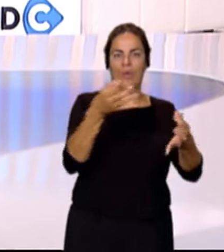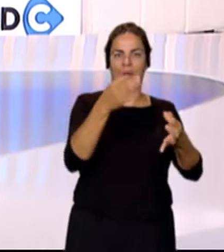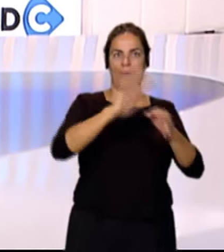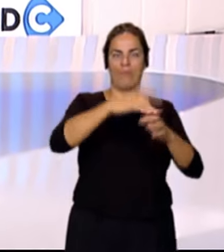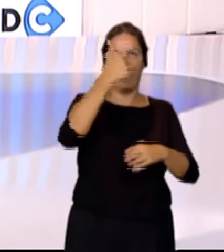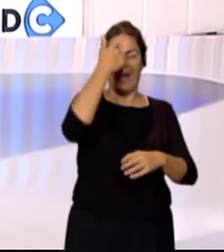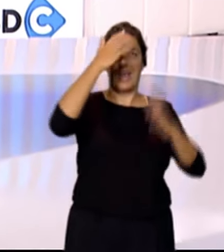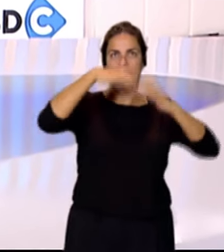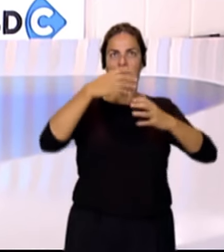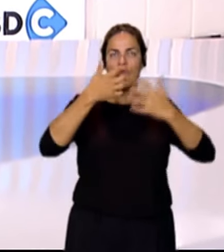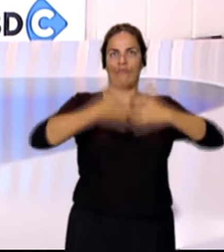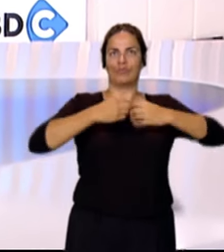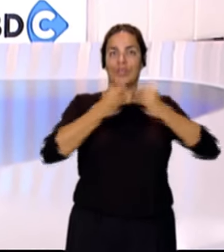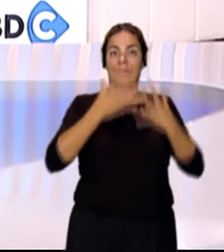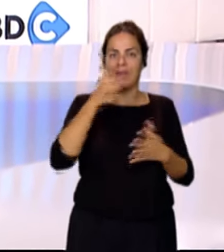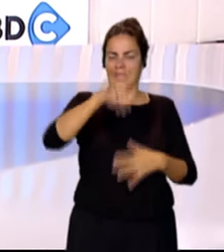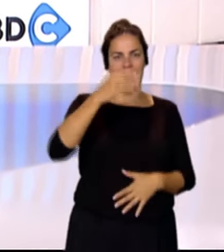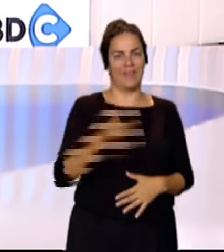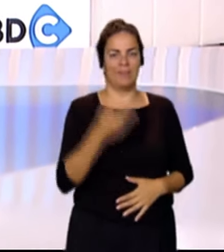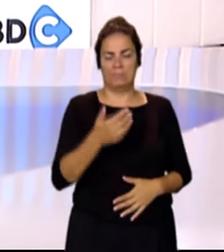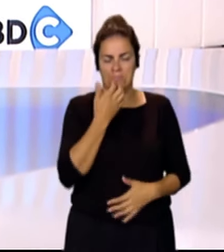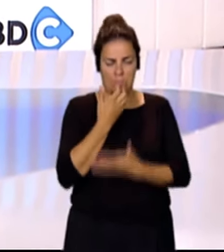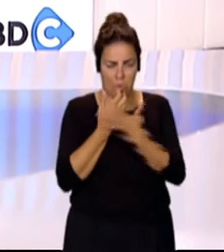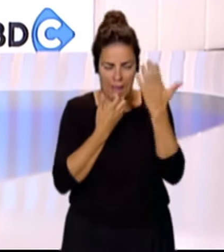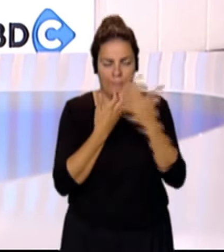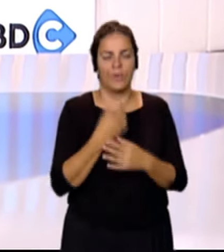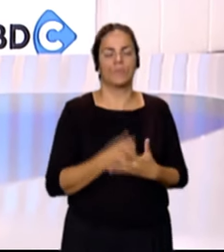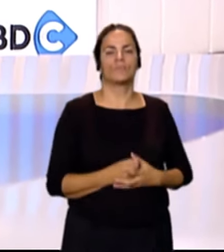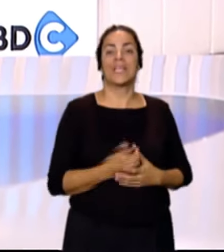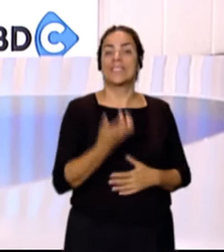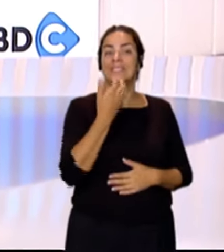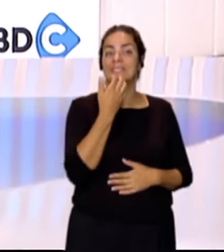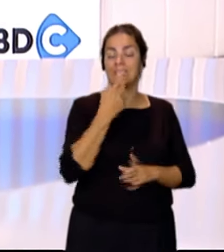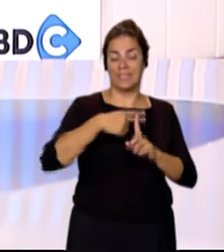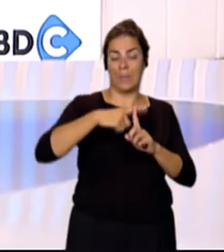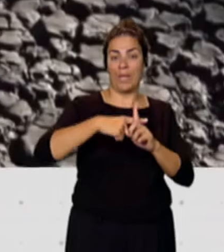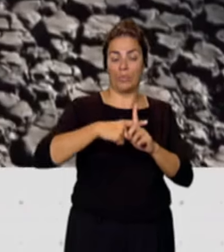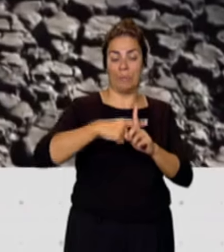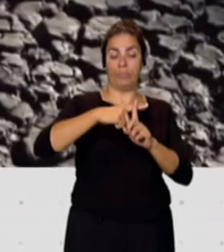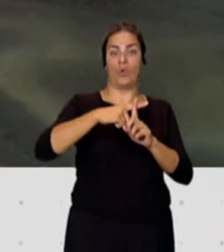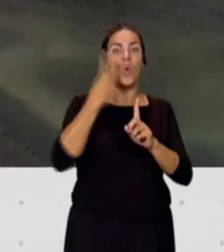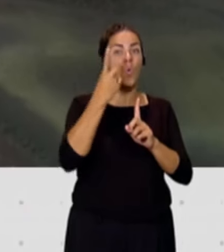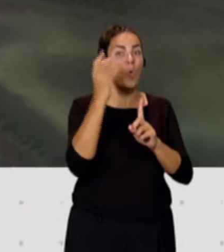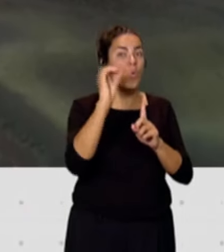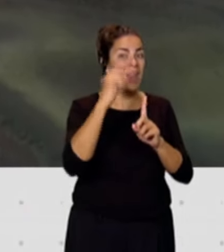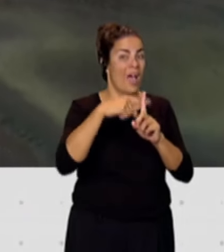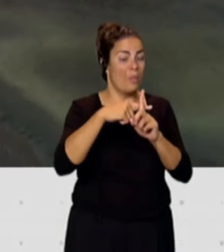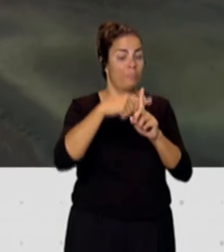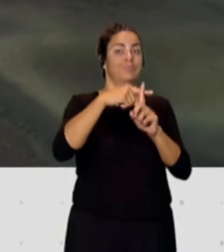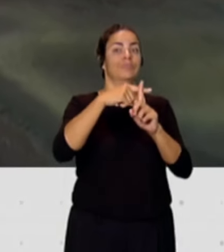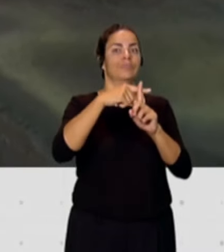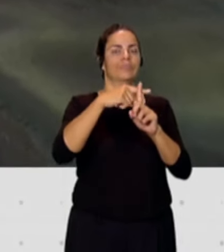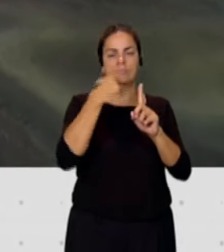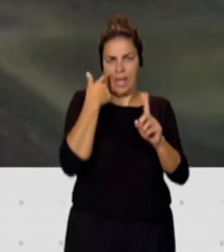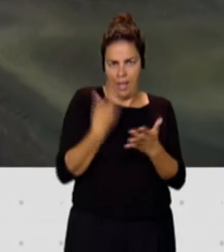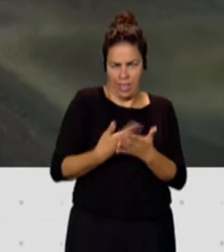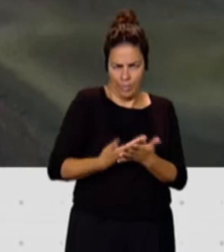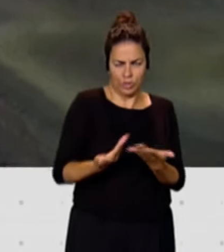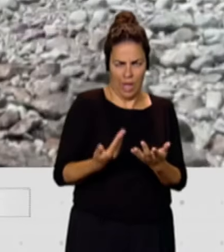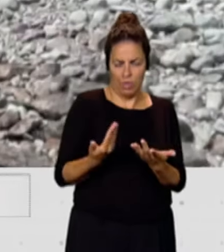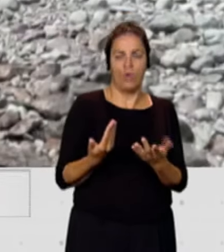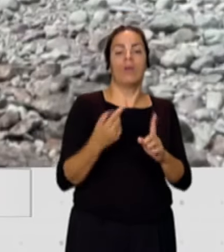por ponerte un ejemplo tan solo un grado de aumento de temperatura demostrado experimentalmente puede generar que aumente